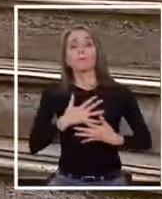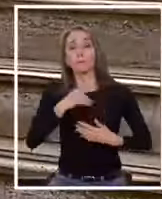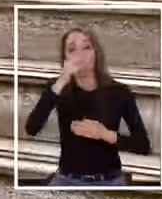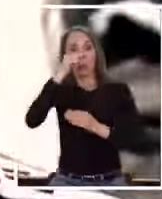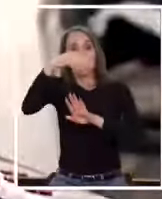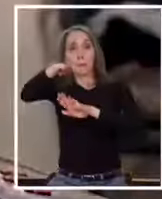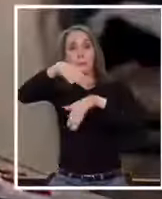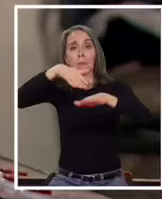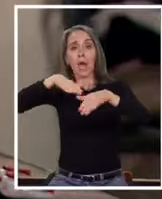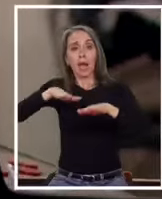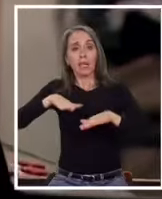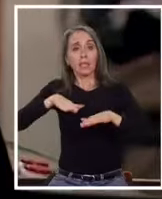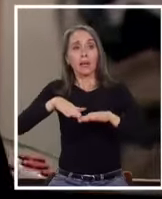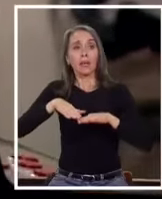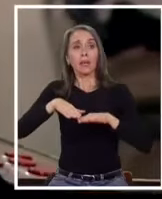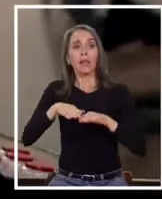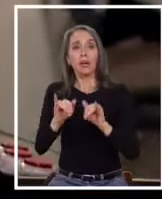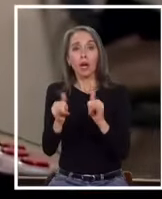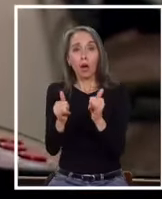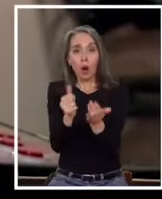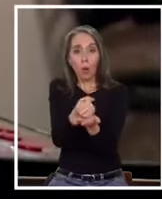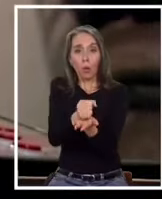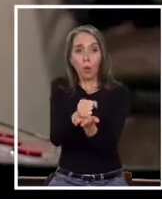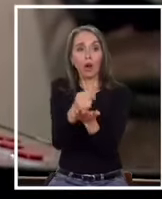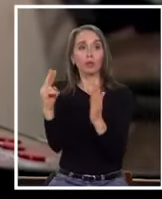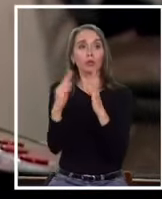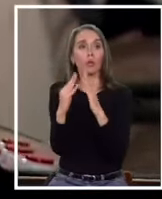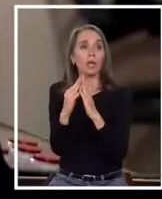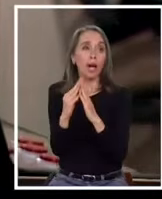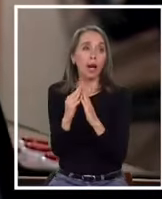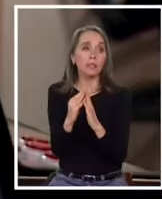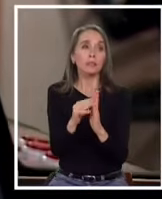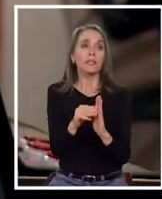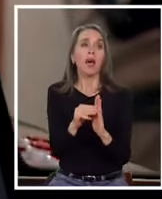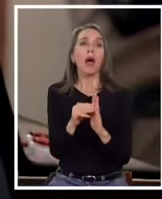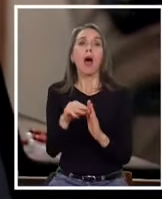Michael Jackson hasta con un videojuego en su casa.